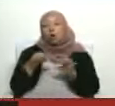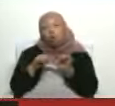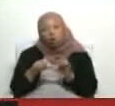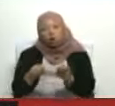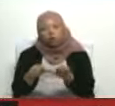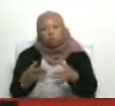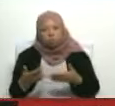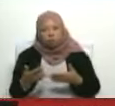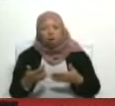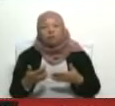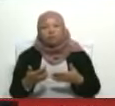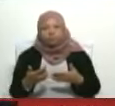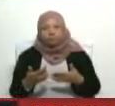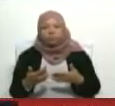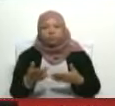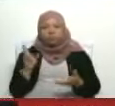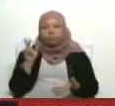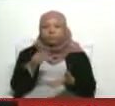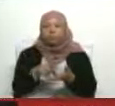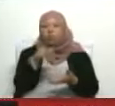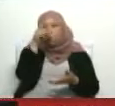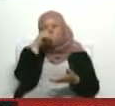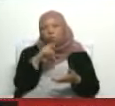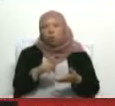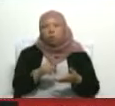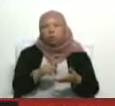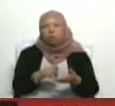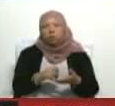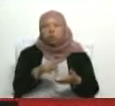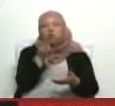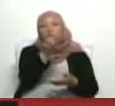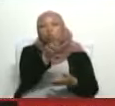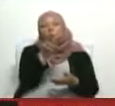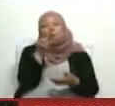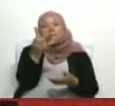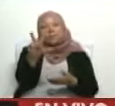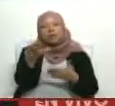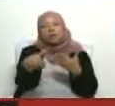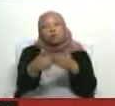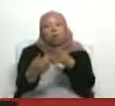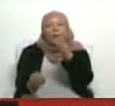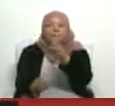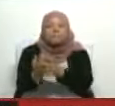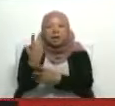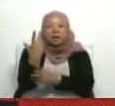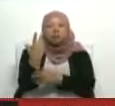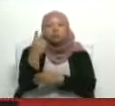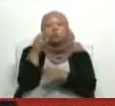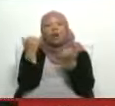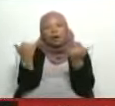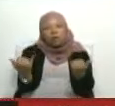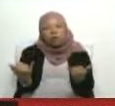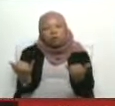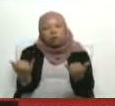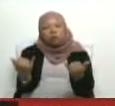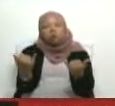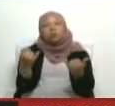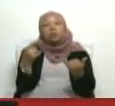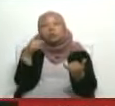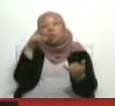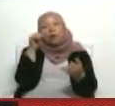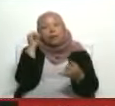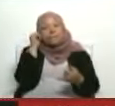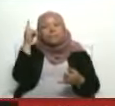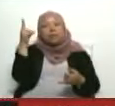continuada a partir del año 2023, mayo del 2023 hasta este momento, han